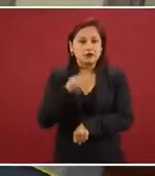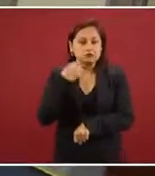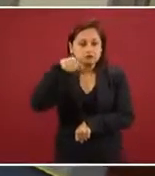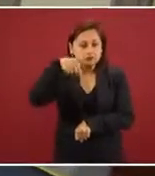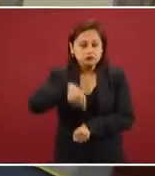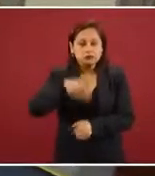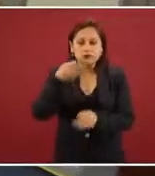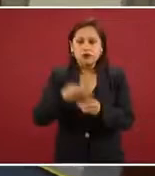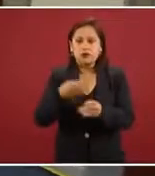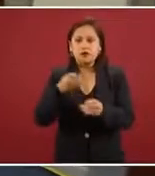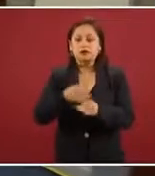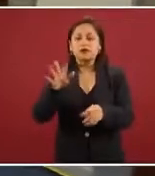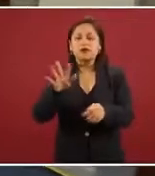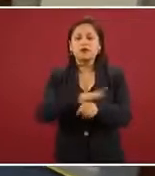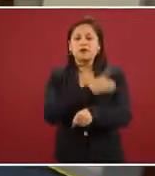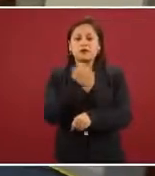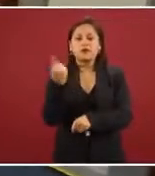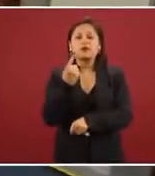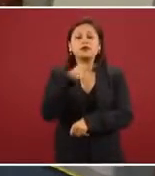garantizar